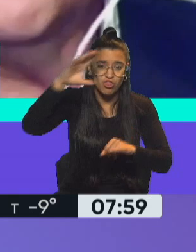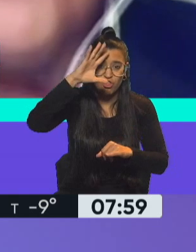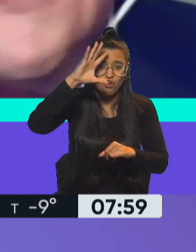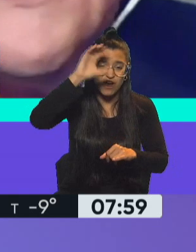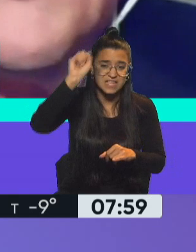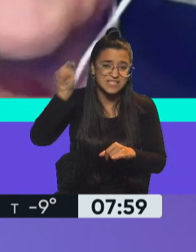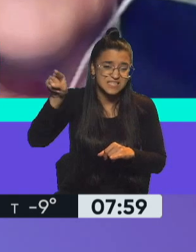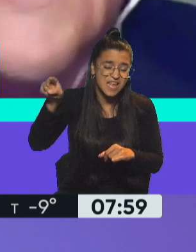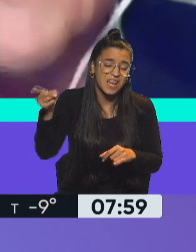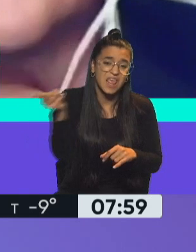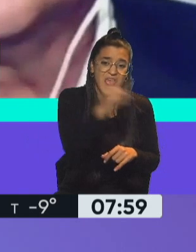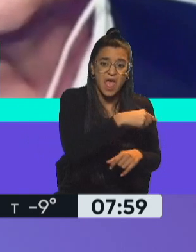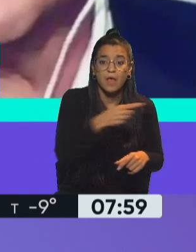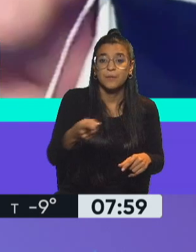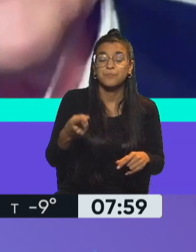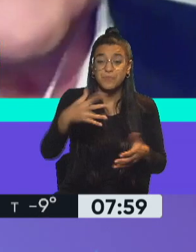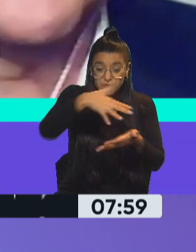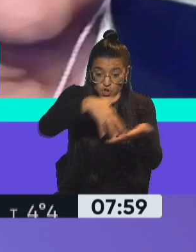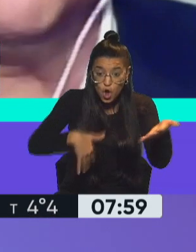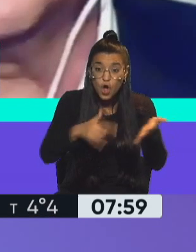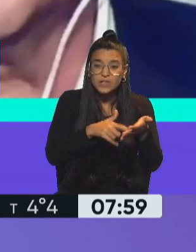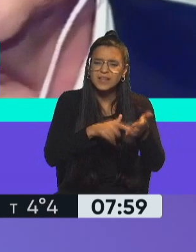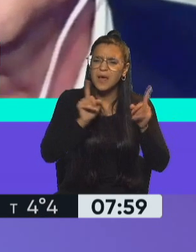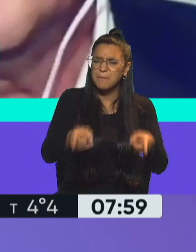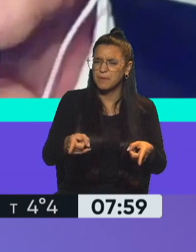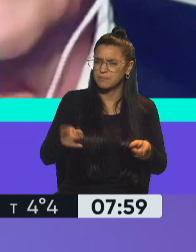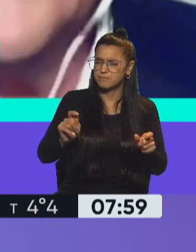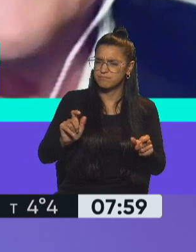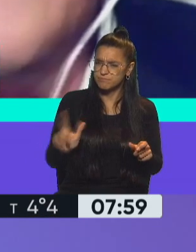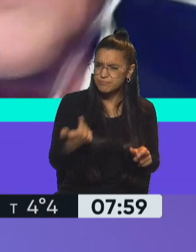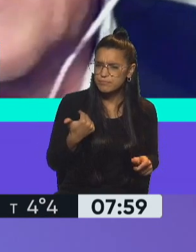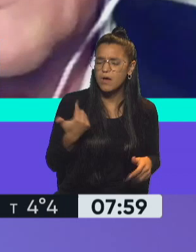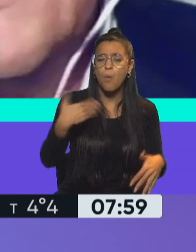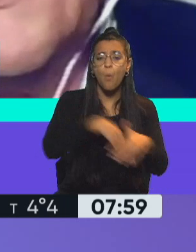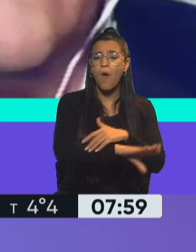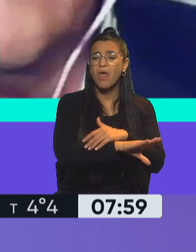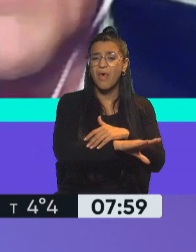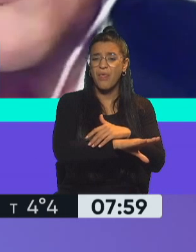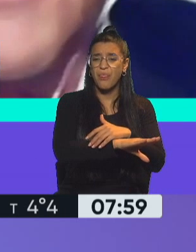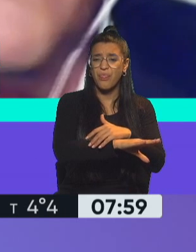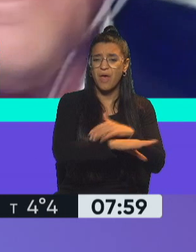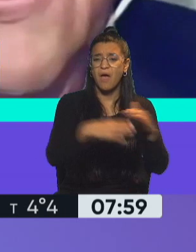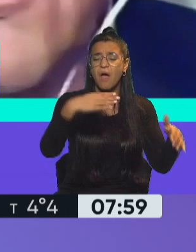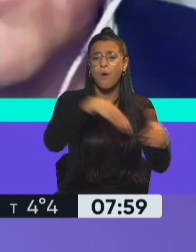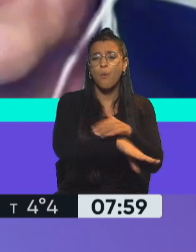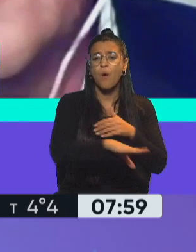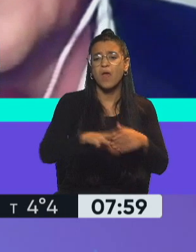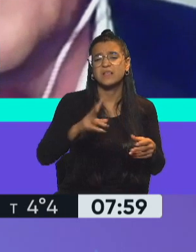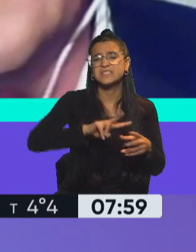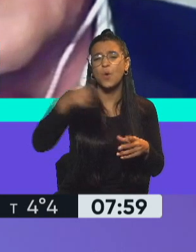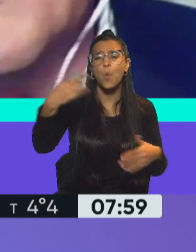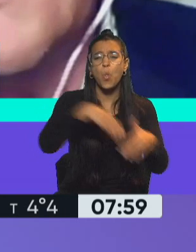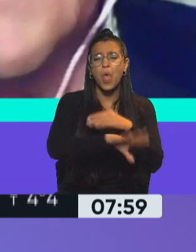Cancillería, y la nota esta, también llamativamente, estaba archivada en un archivo